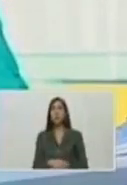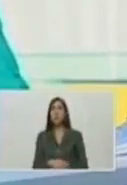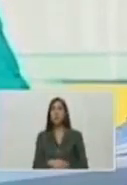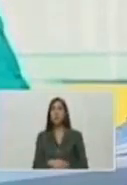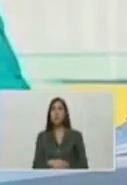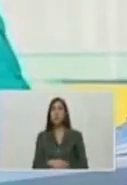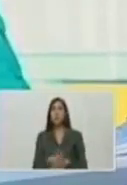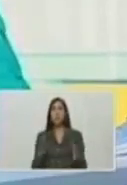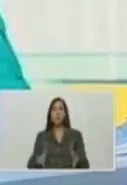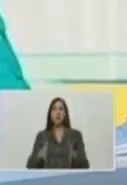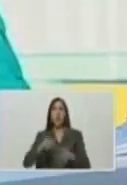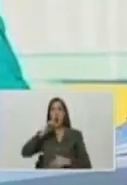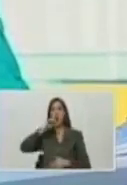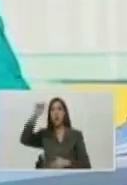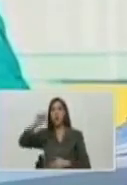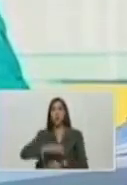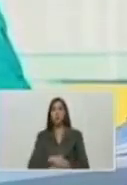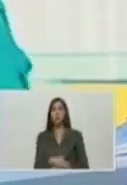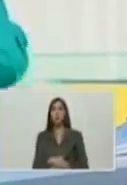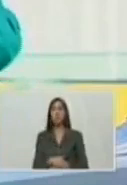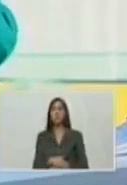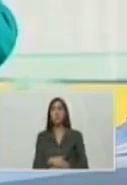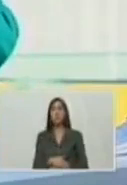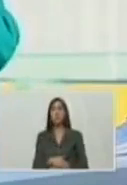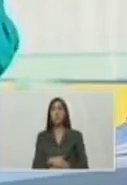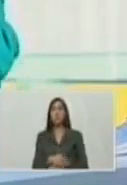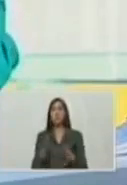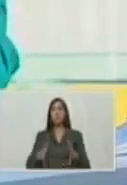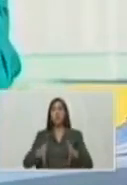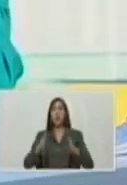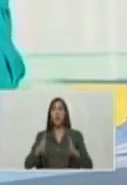¡Gano, Maduro! ¡Gano, Maduro!